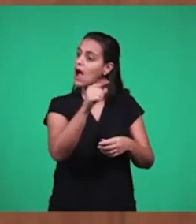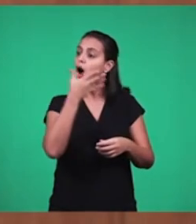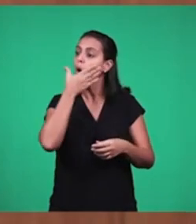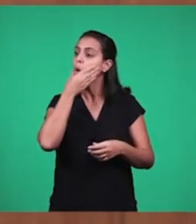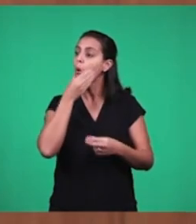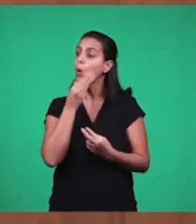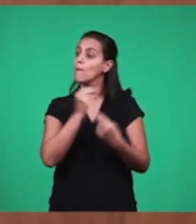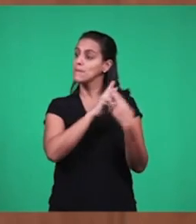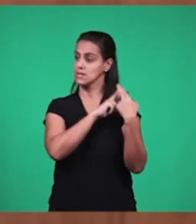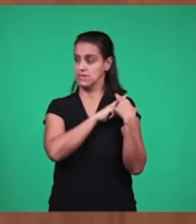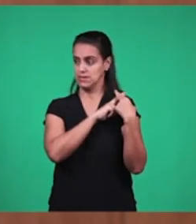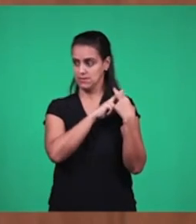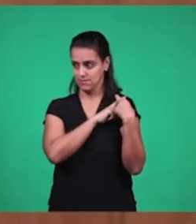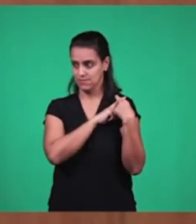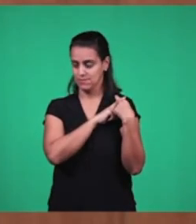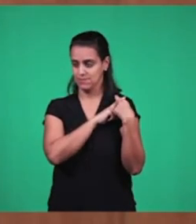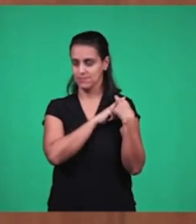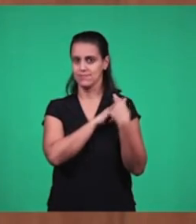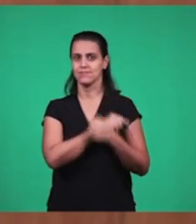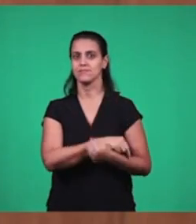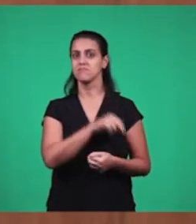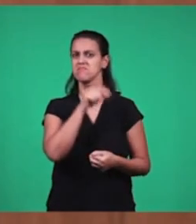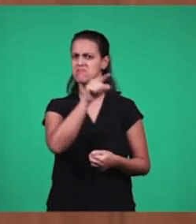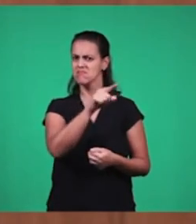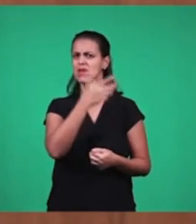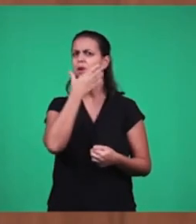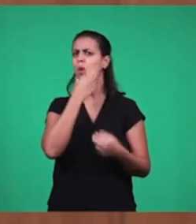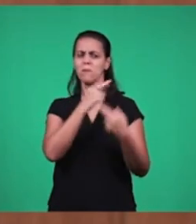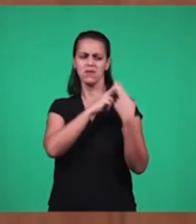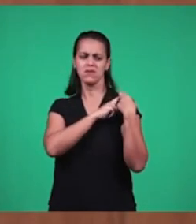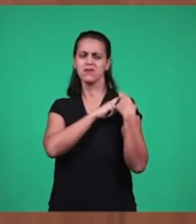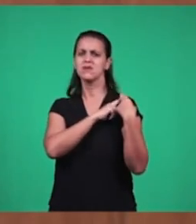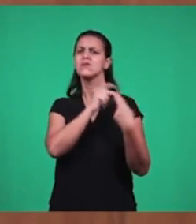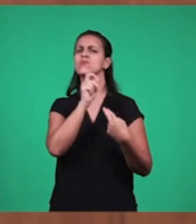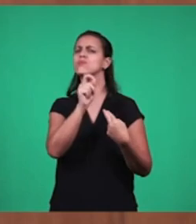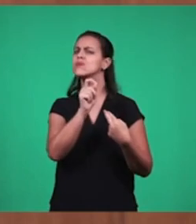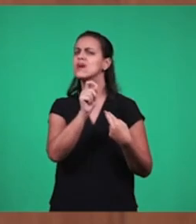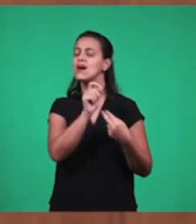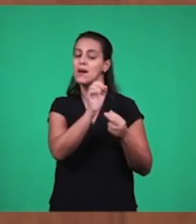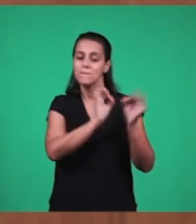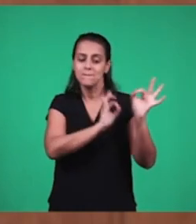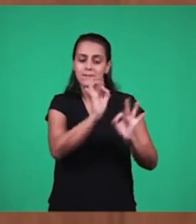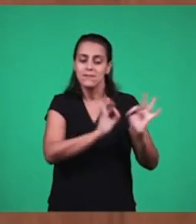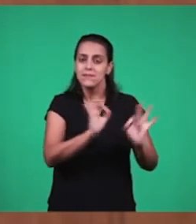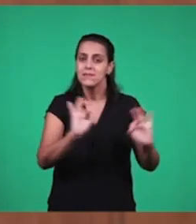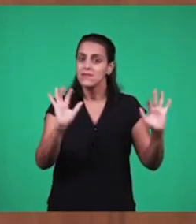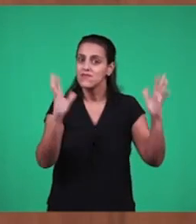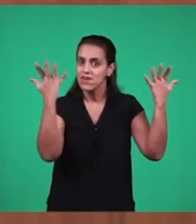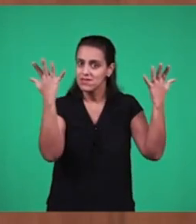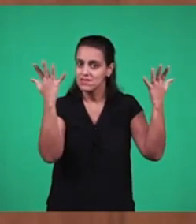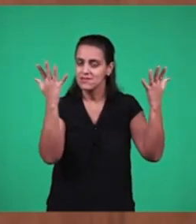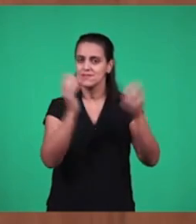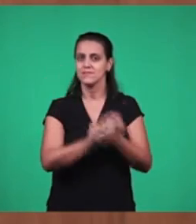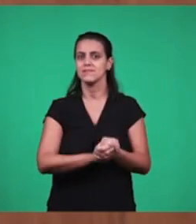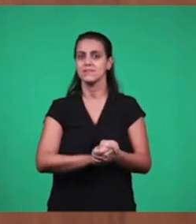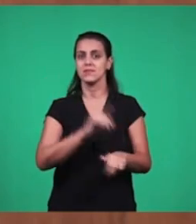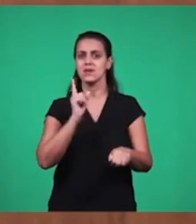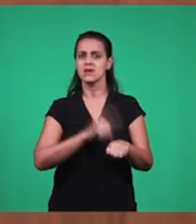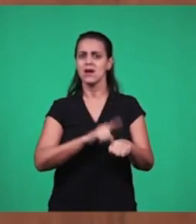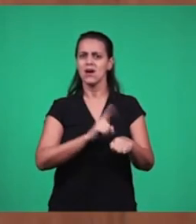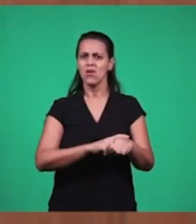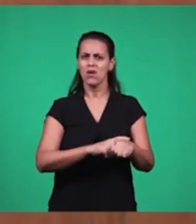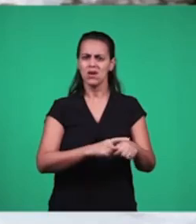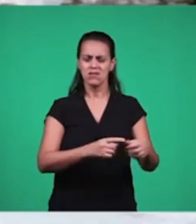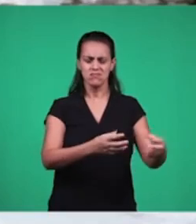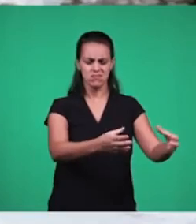al maestresala. El maestresala era el organizador de la fiesta. Cuando el